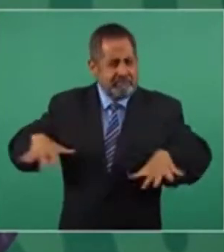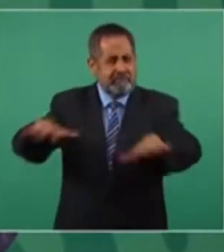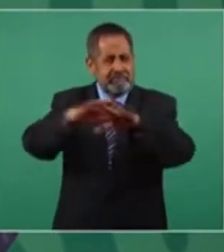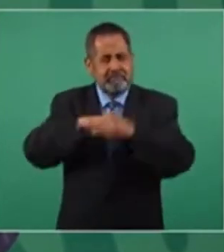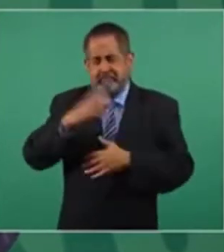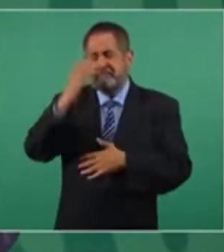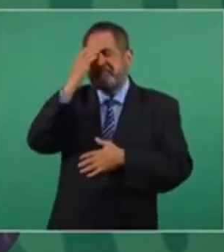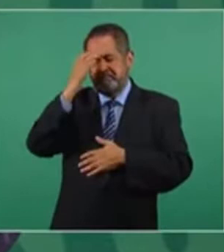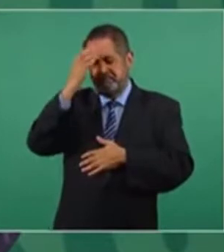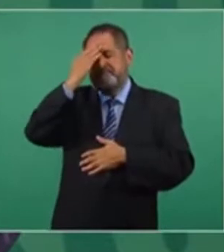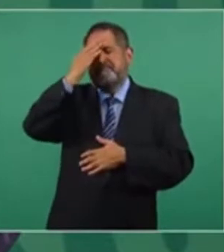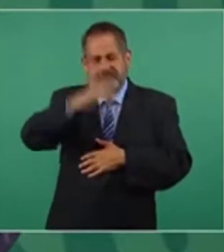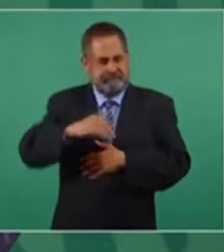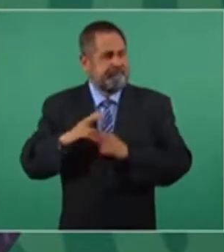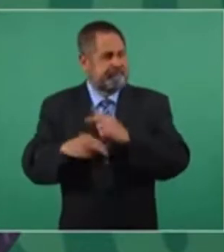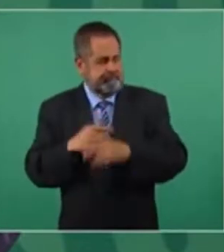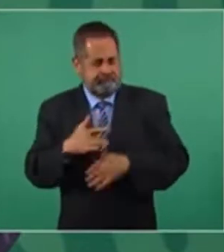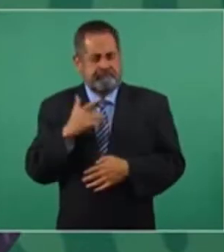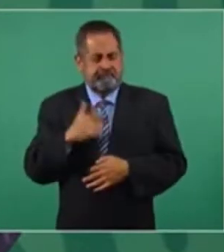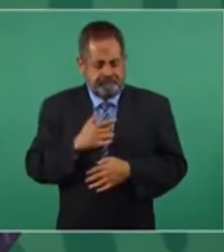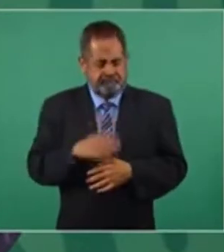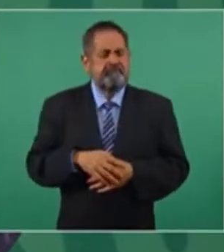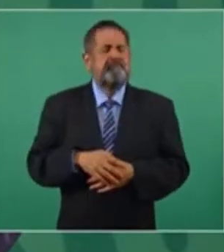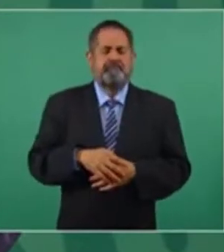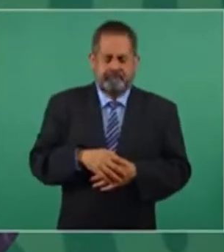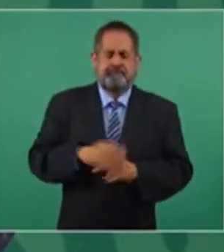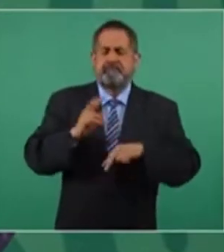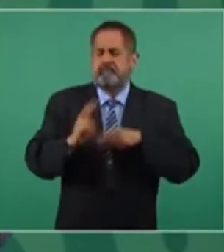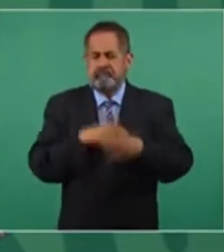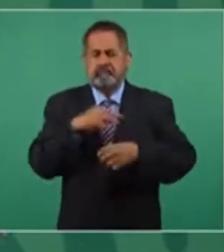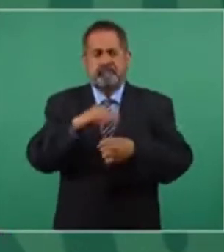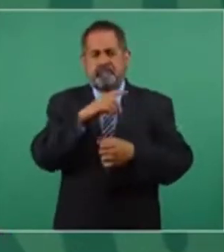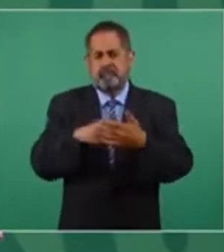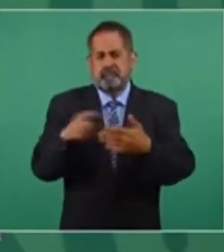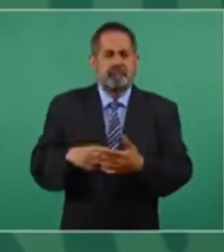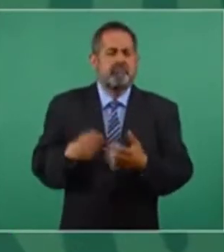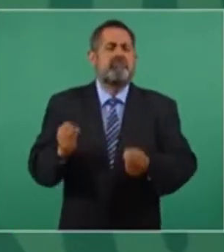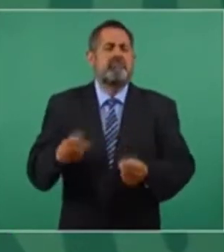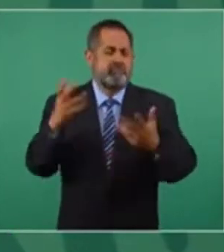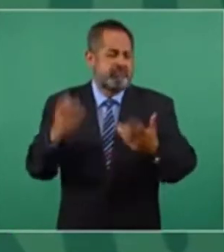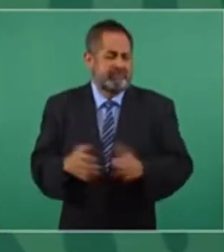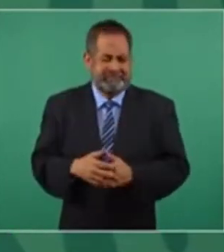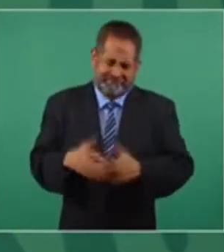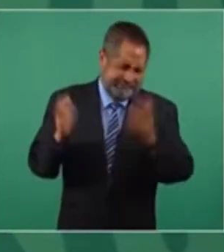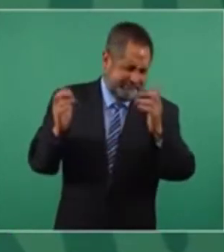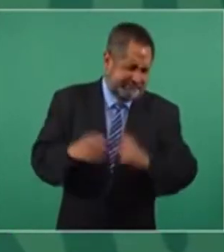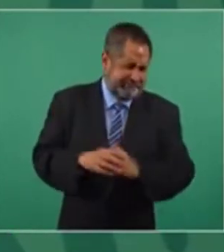ciudadanos conscientes. ¿Cuántos?